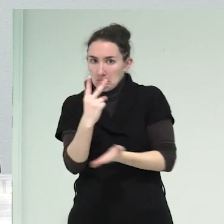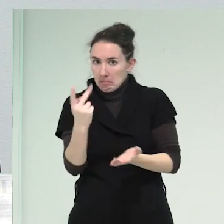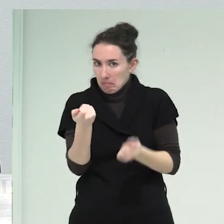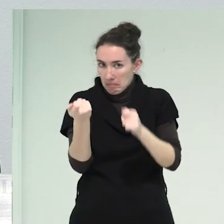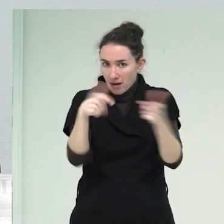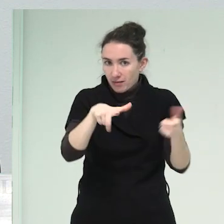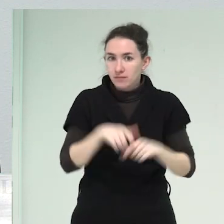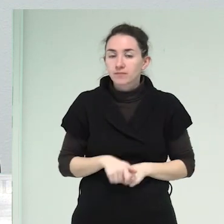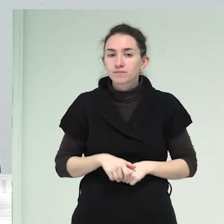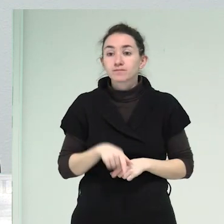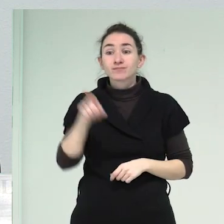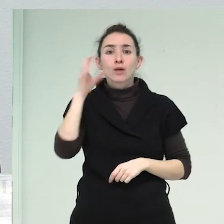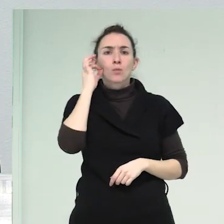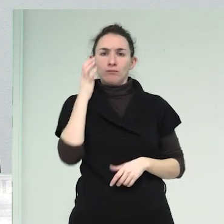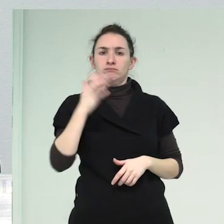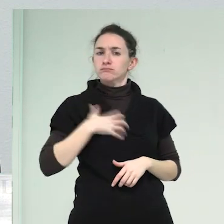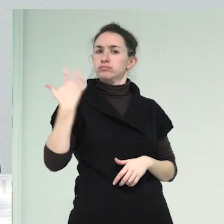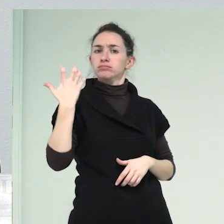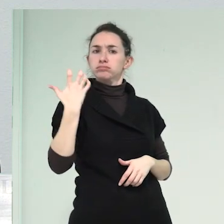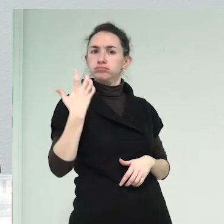Y ella se enfadó porque le hice